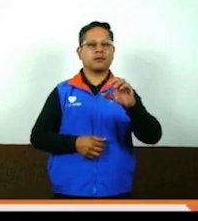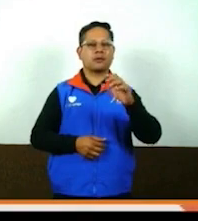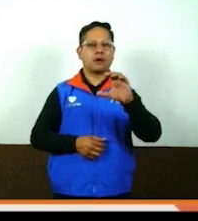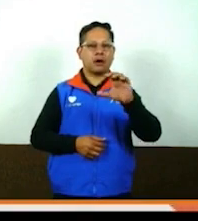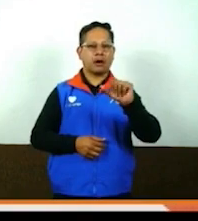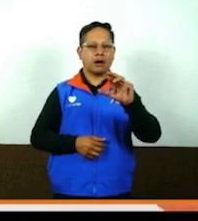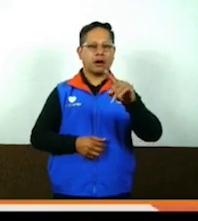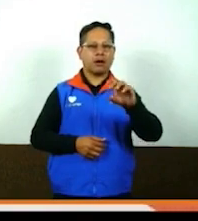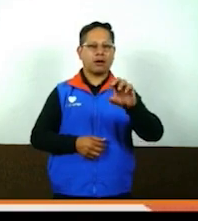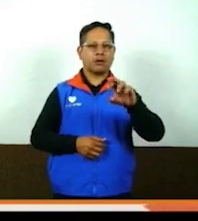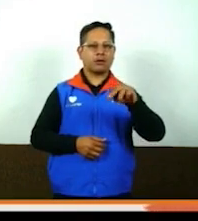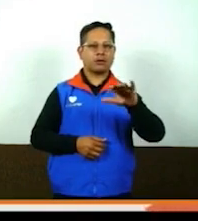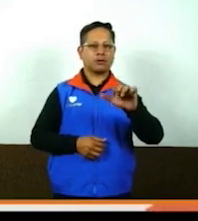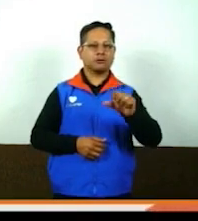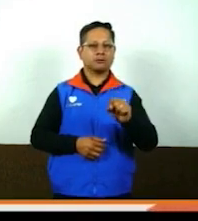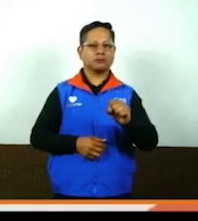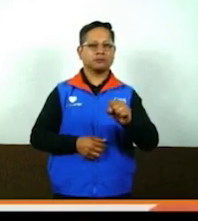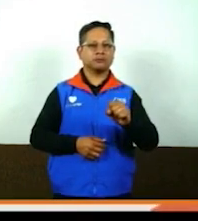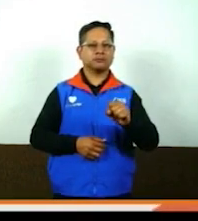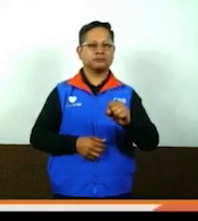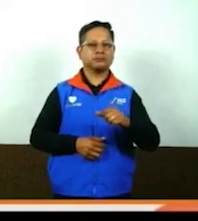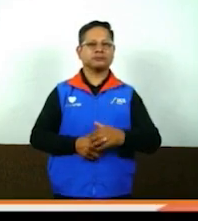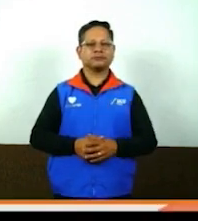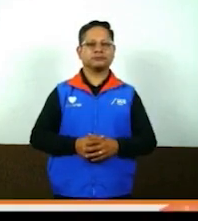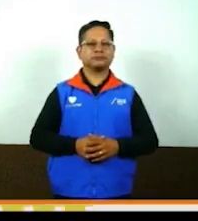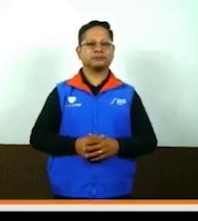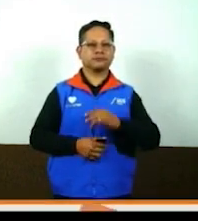Diego Cárdenas Aguilar.